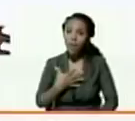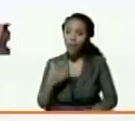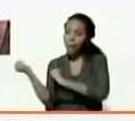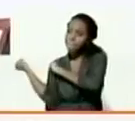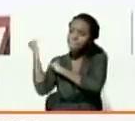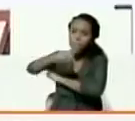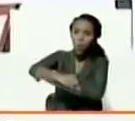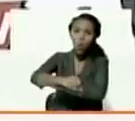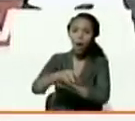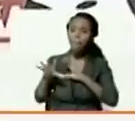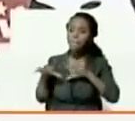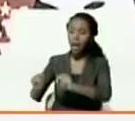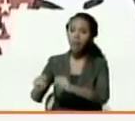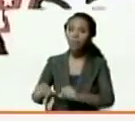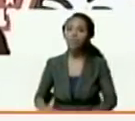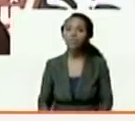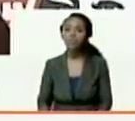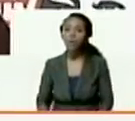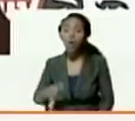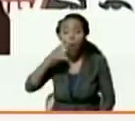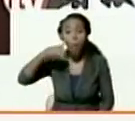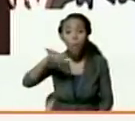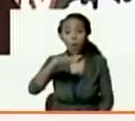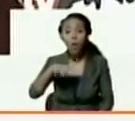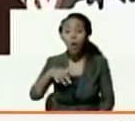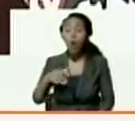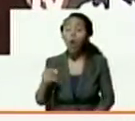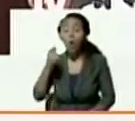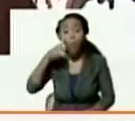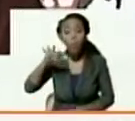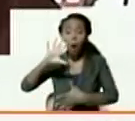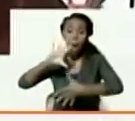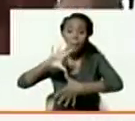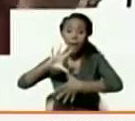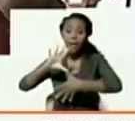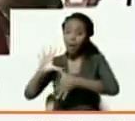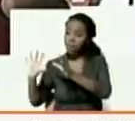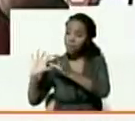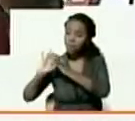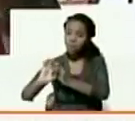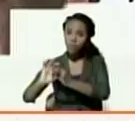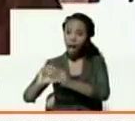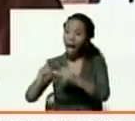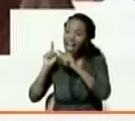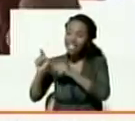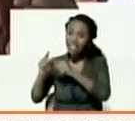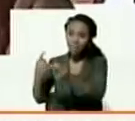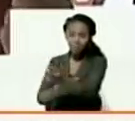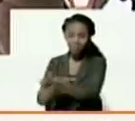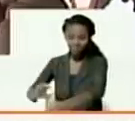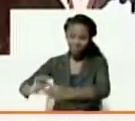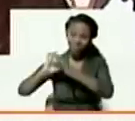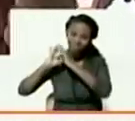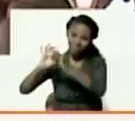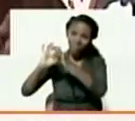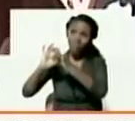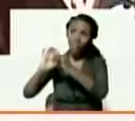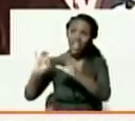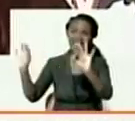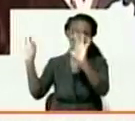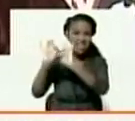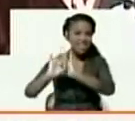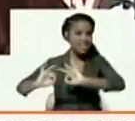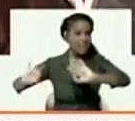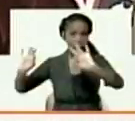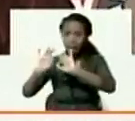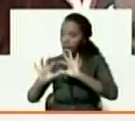imperialismo. Son los pueblos, y si los pueblos de América estamos unidos, así, hermanados, no va a poder